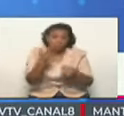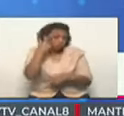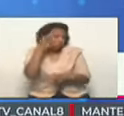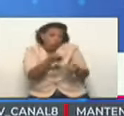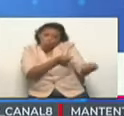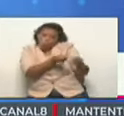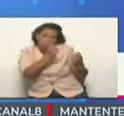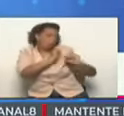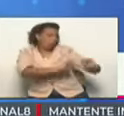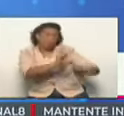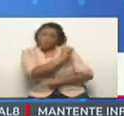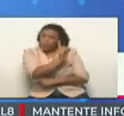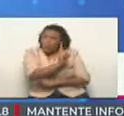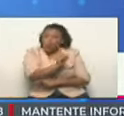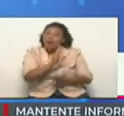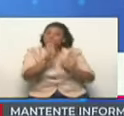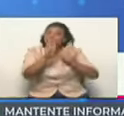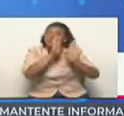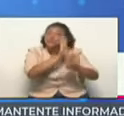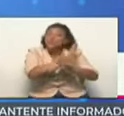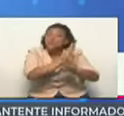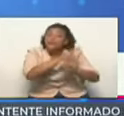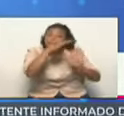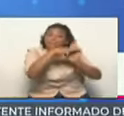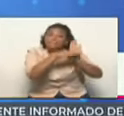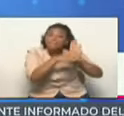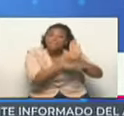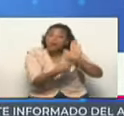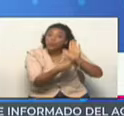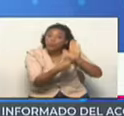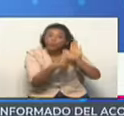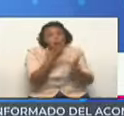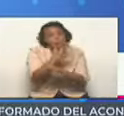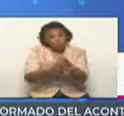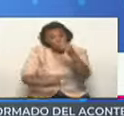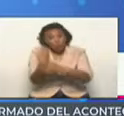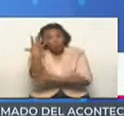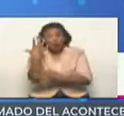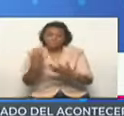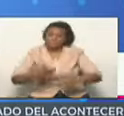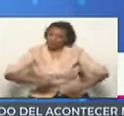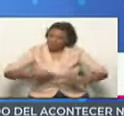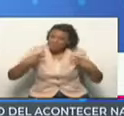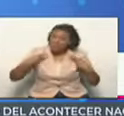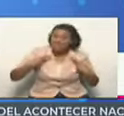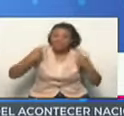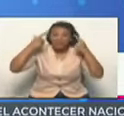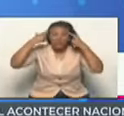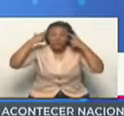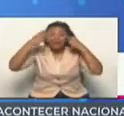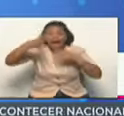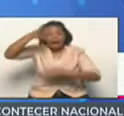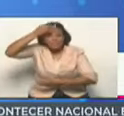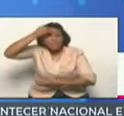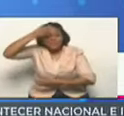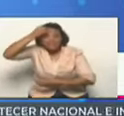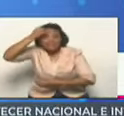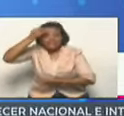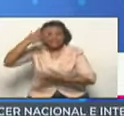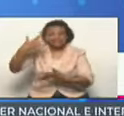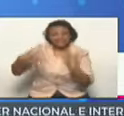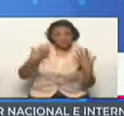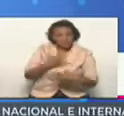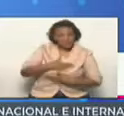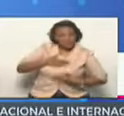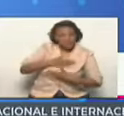los videojuegos, ¿no? Quizás hay que construir videojuegos para la vida, para la diversión, para